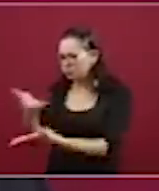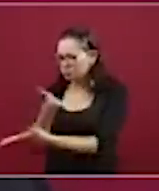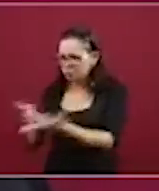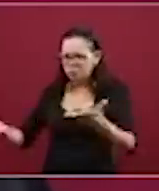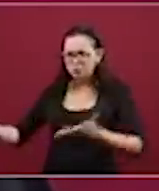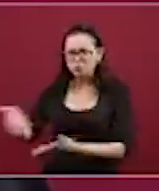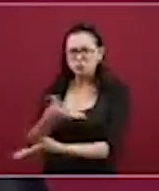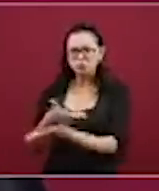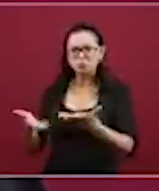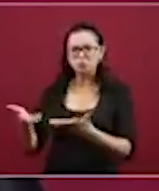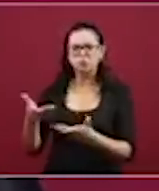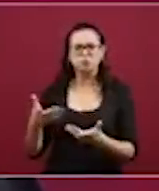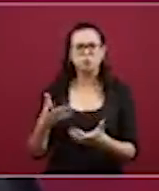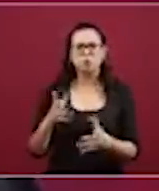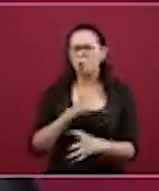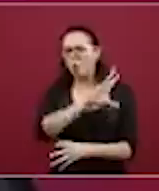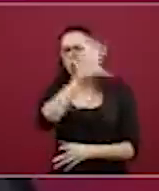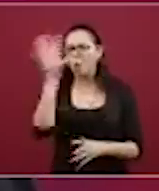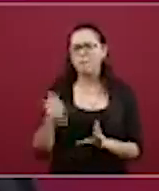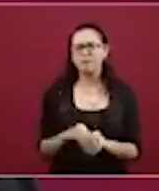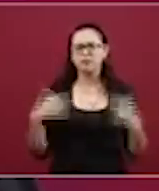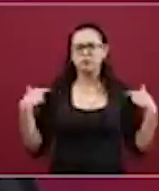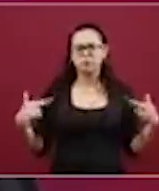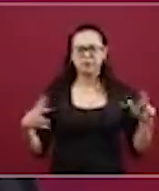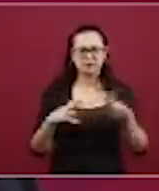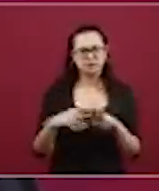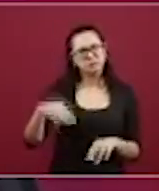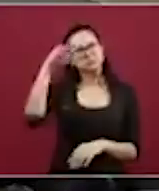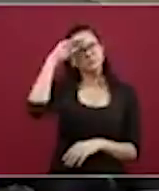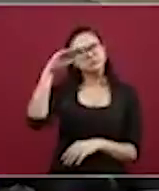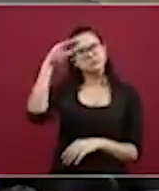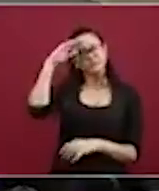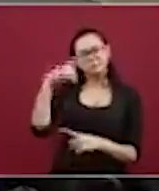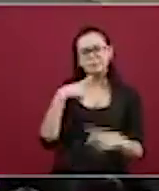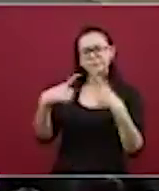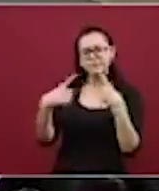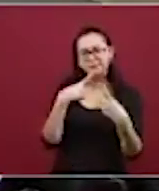que lo hagan todos los trabajadores de la educación